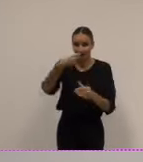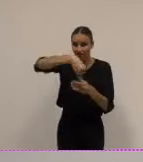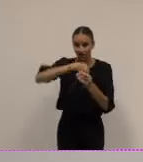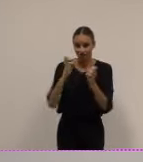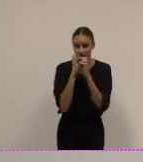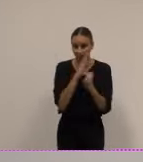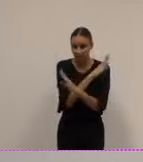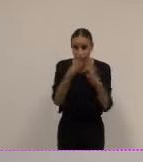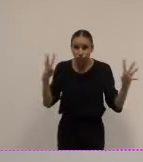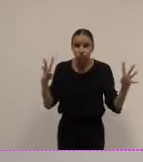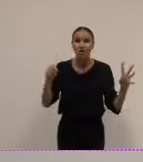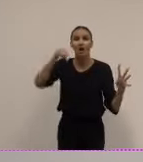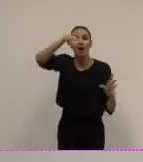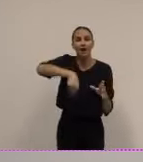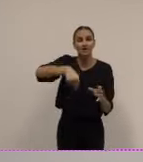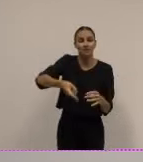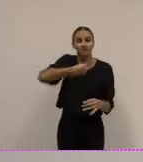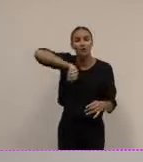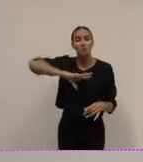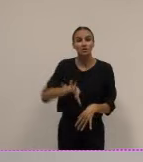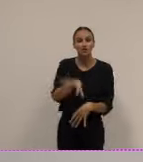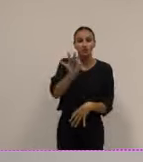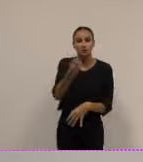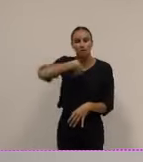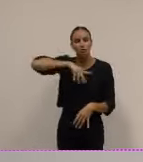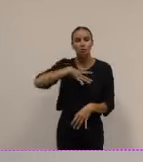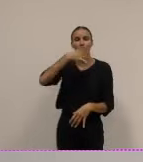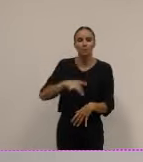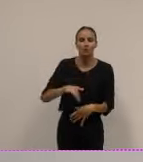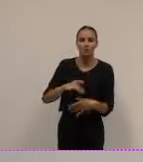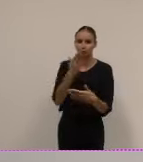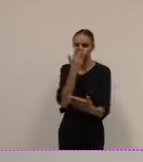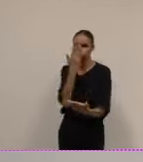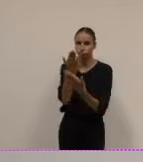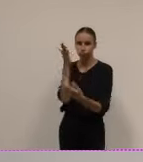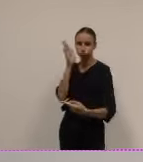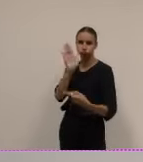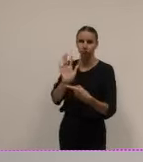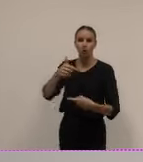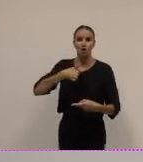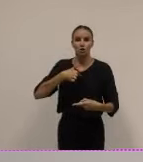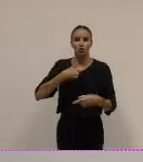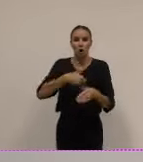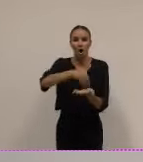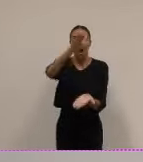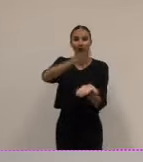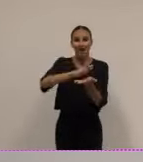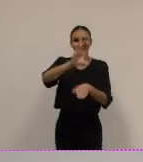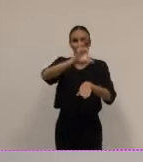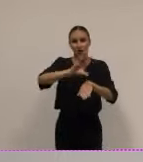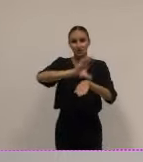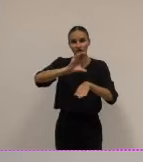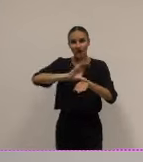y las decisiones que hemos tenido y que hemos podido afrontar. Renuncio a mi acta de consejero del